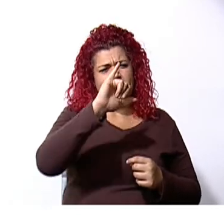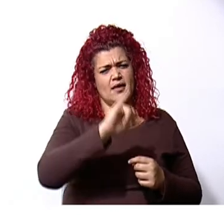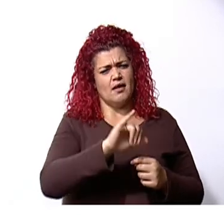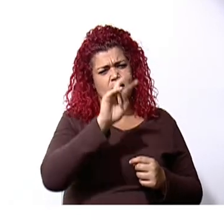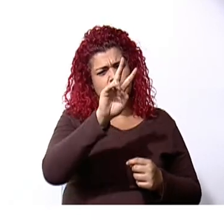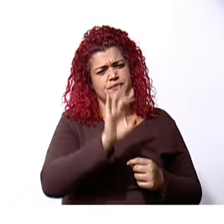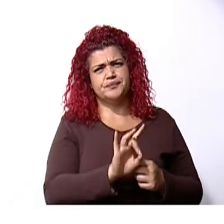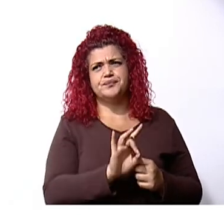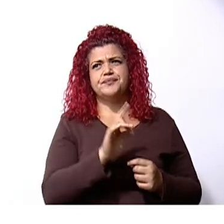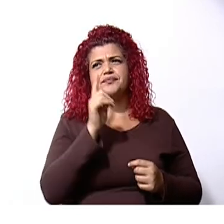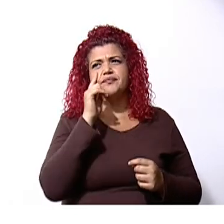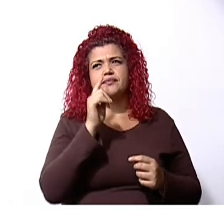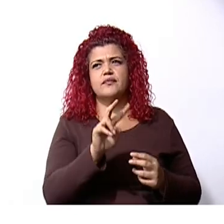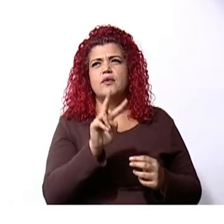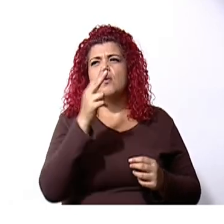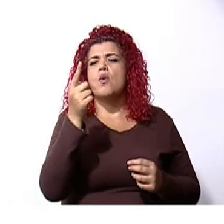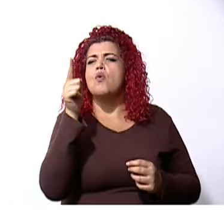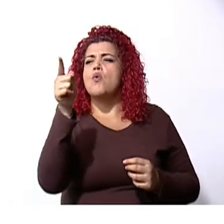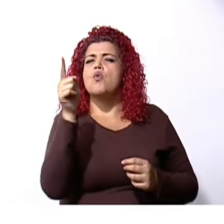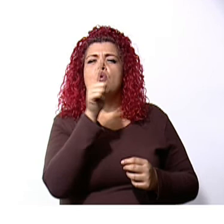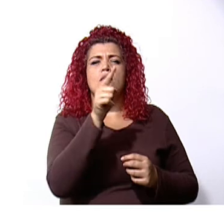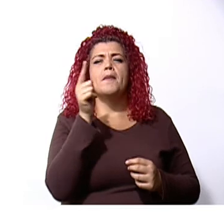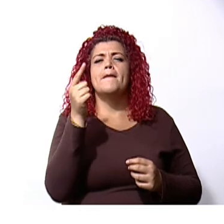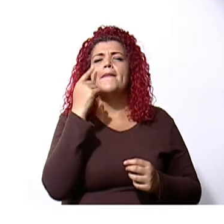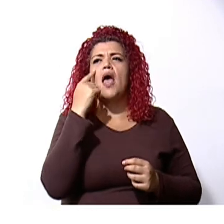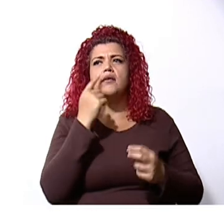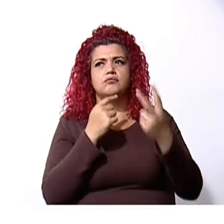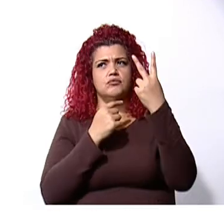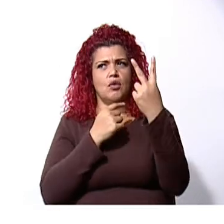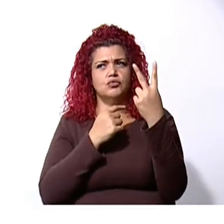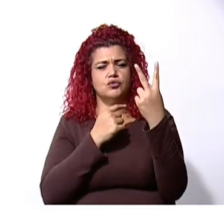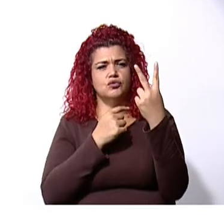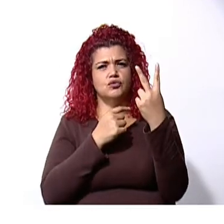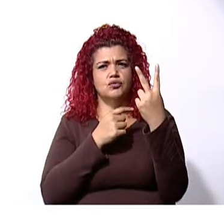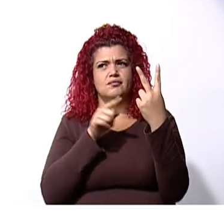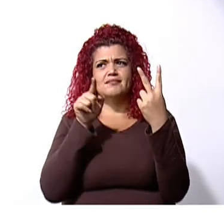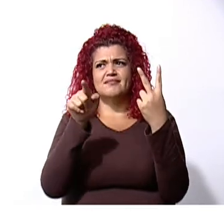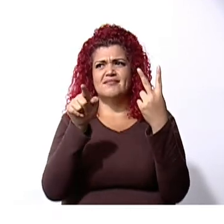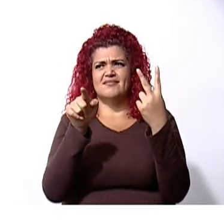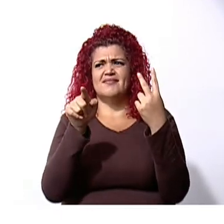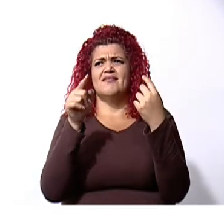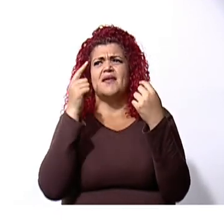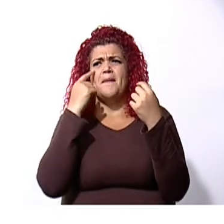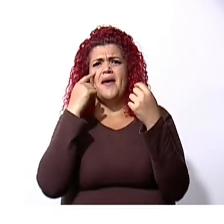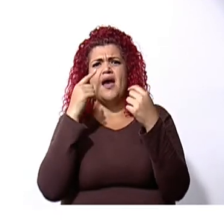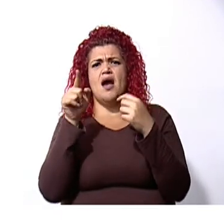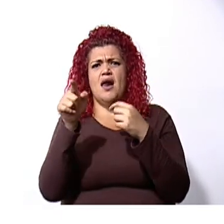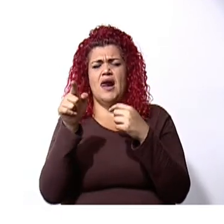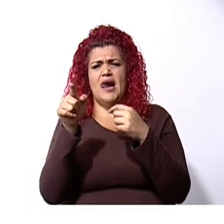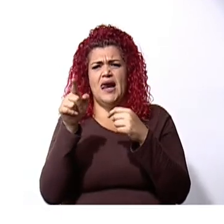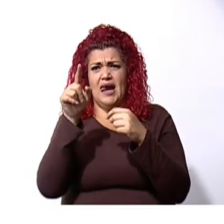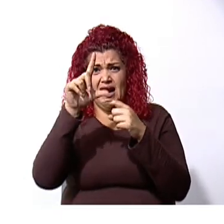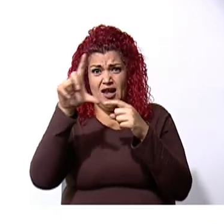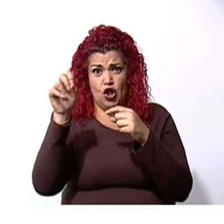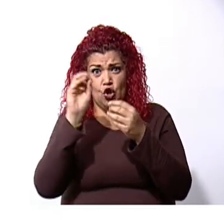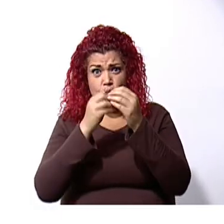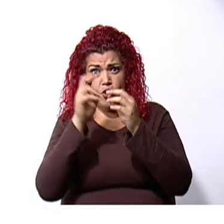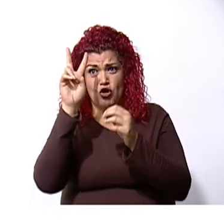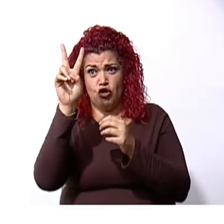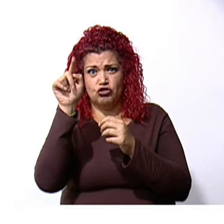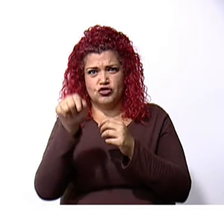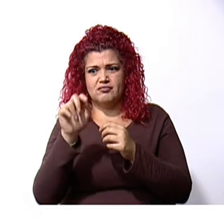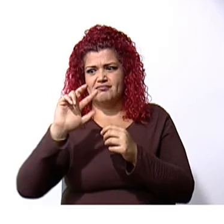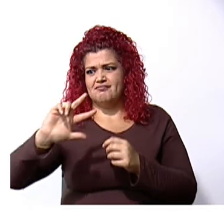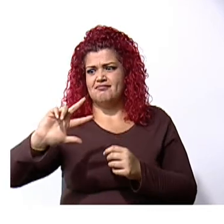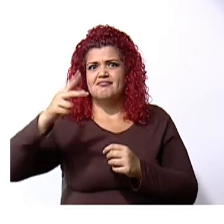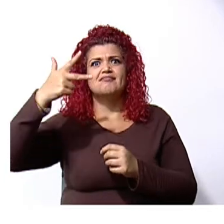cuadrado 1 y el 2. Observen. Claro que el lado del cuadrado 2 es el